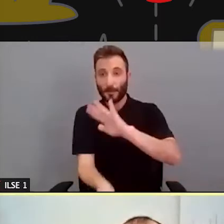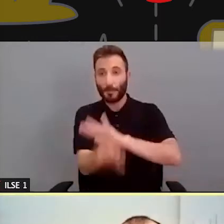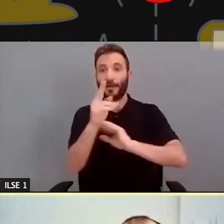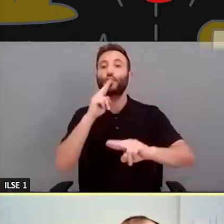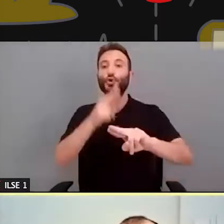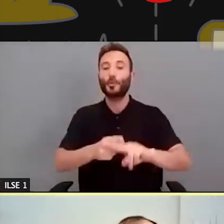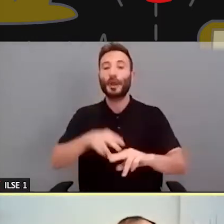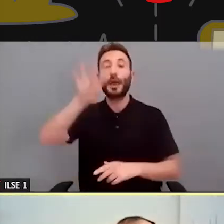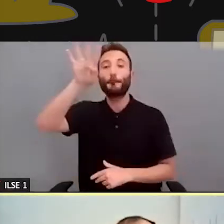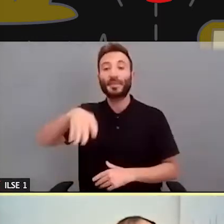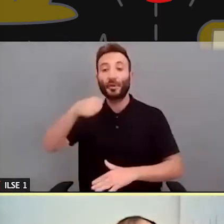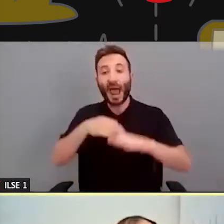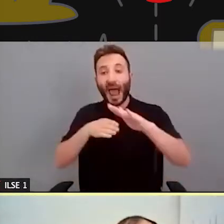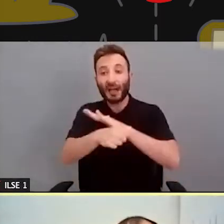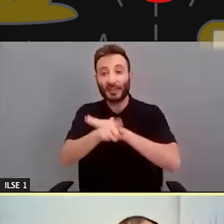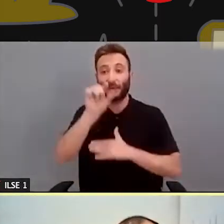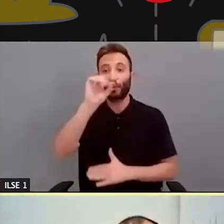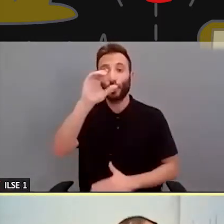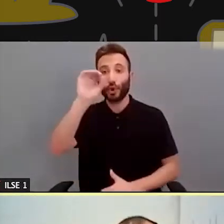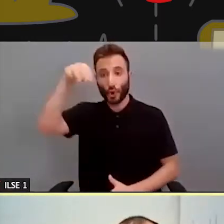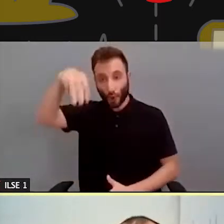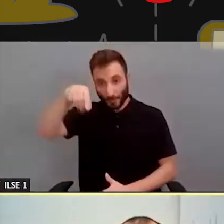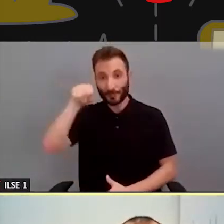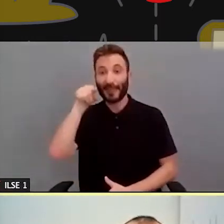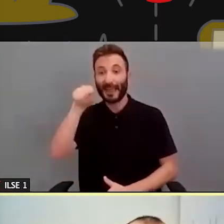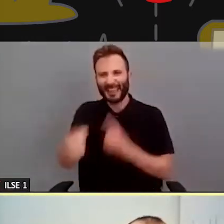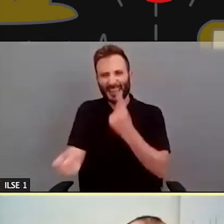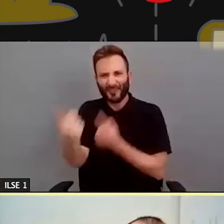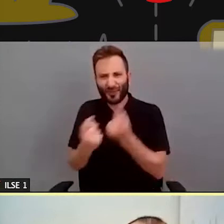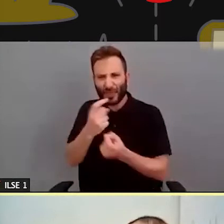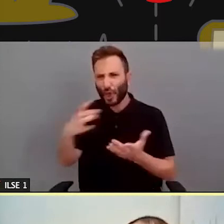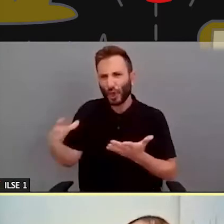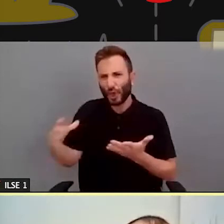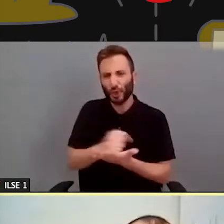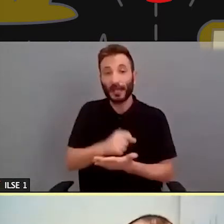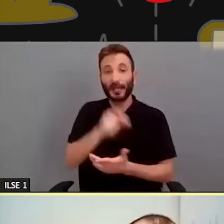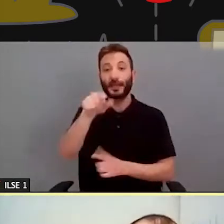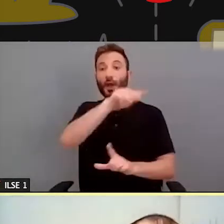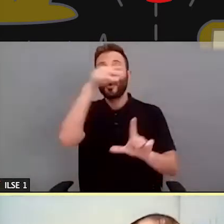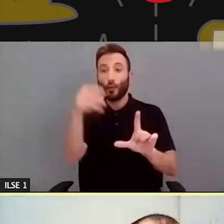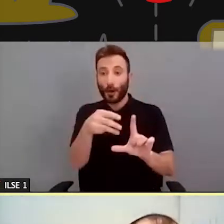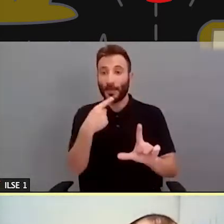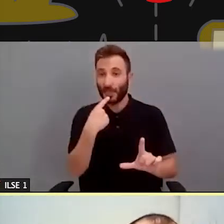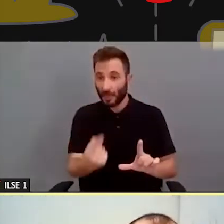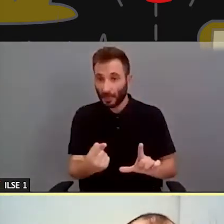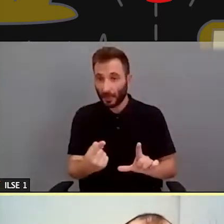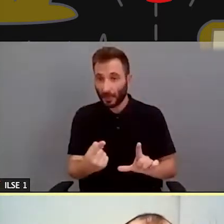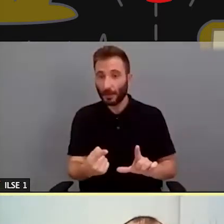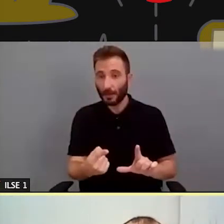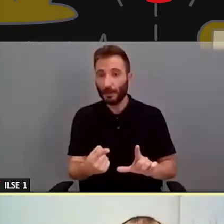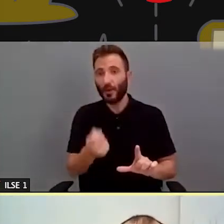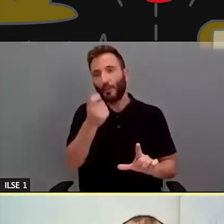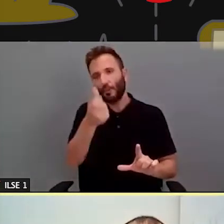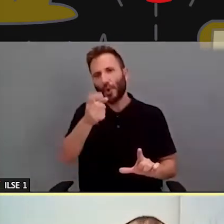barcelonaaccess.com, donde está toda esta información. Es una web que, si nos tengo que decirlo, se nos ha quedado un poco